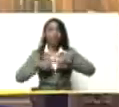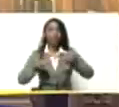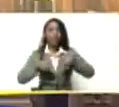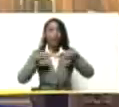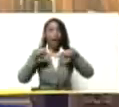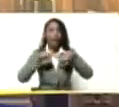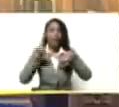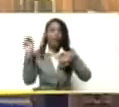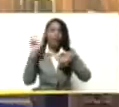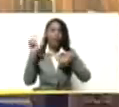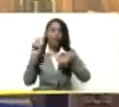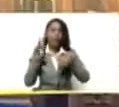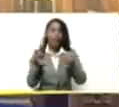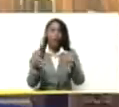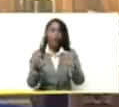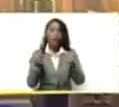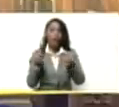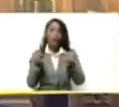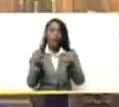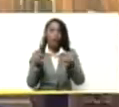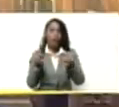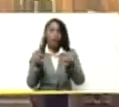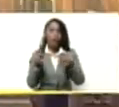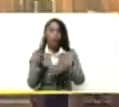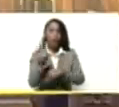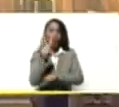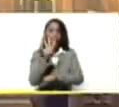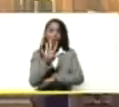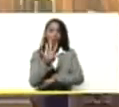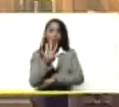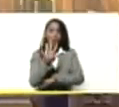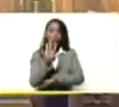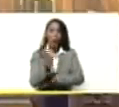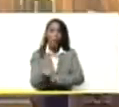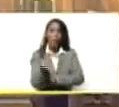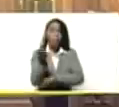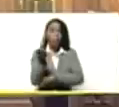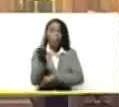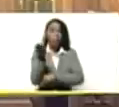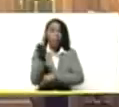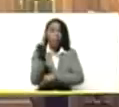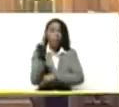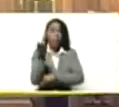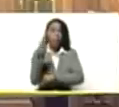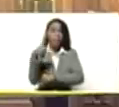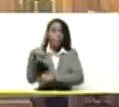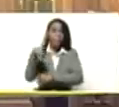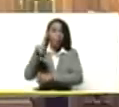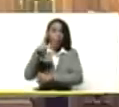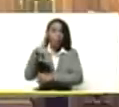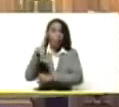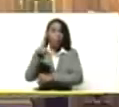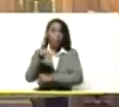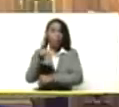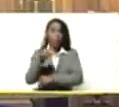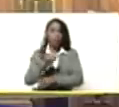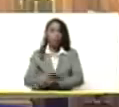yo me pregunto de esto en el marco del anuncio de un